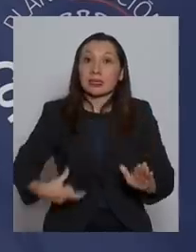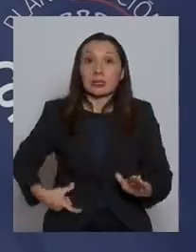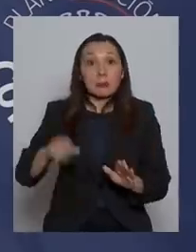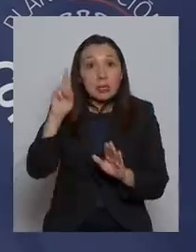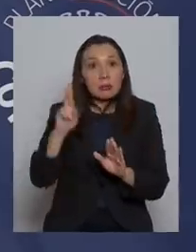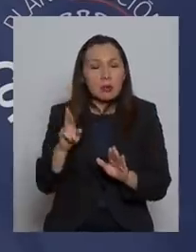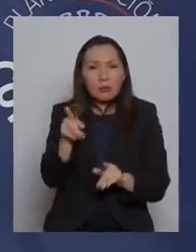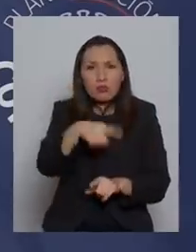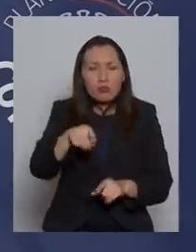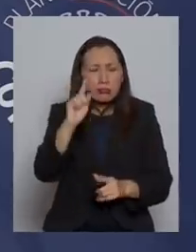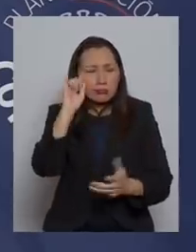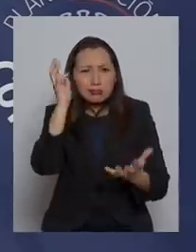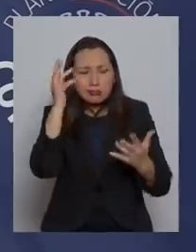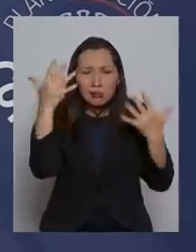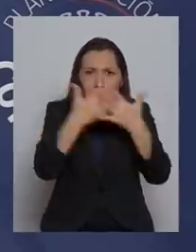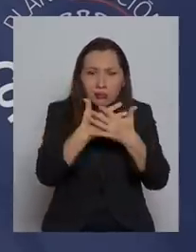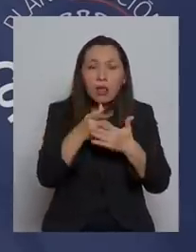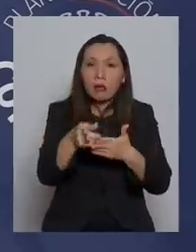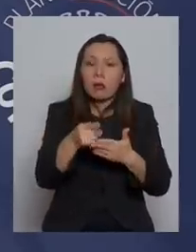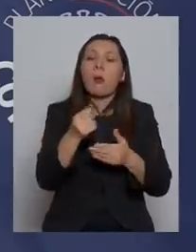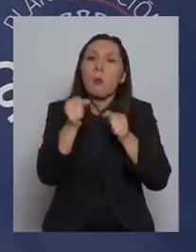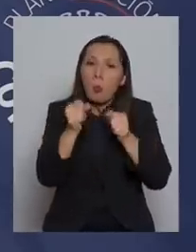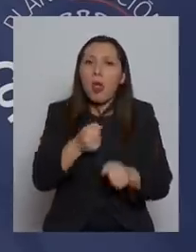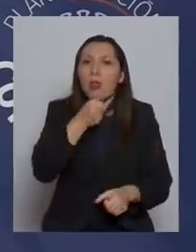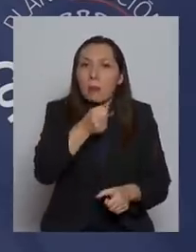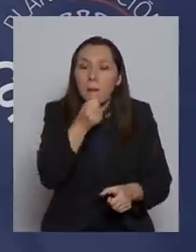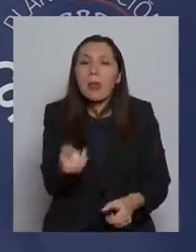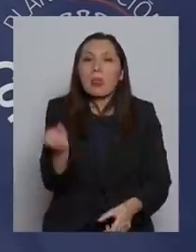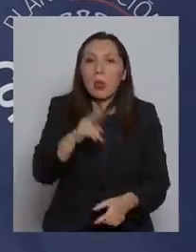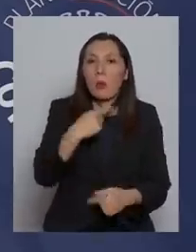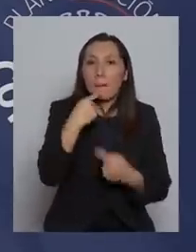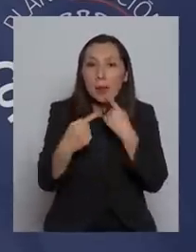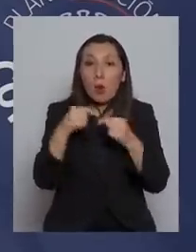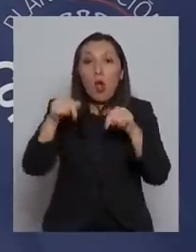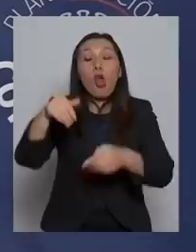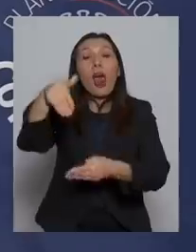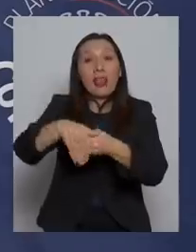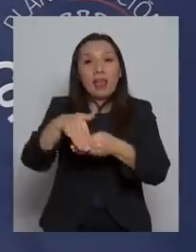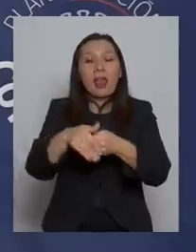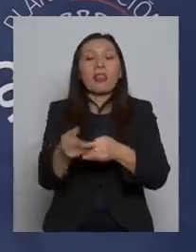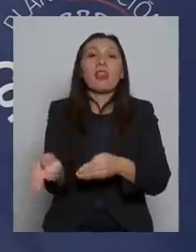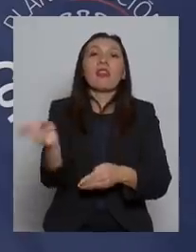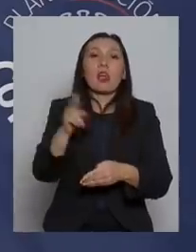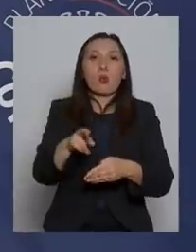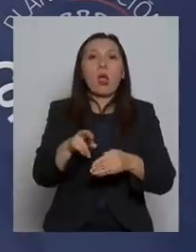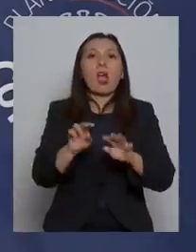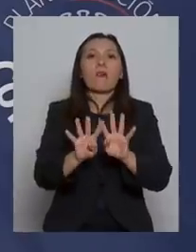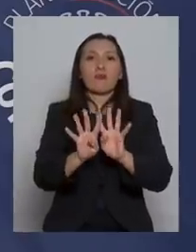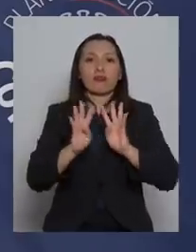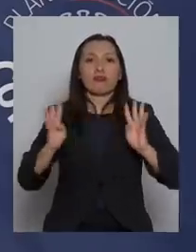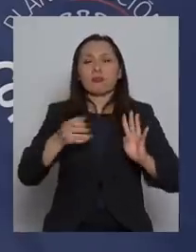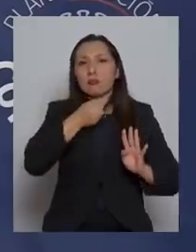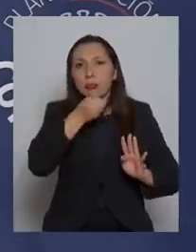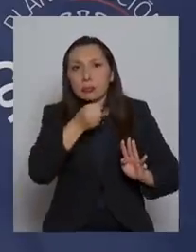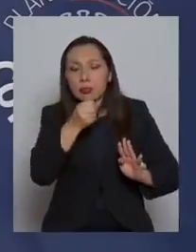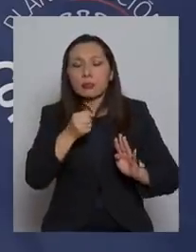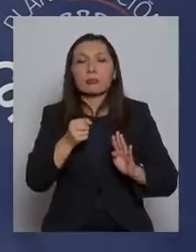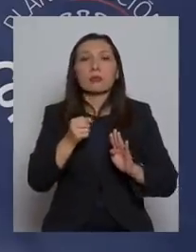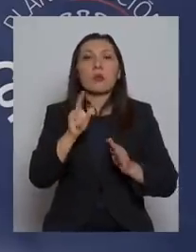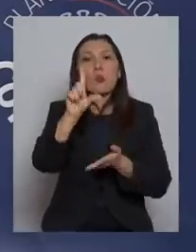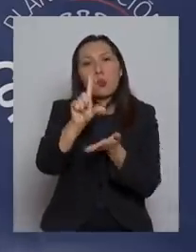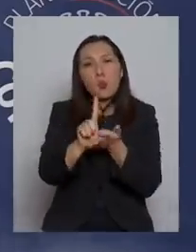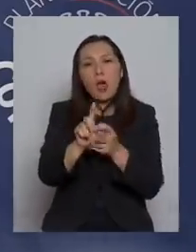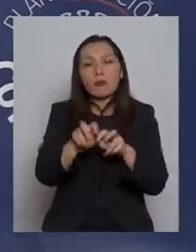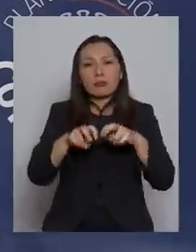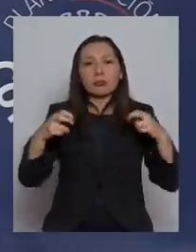no han quedado claras, la prensa por supuesto puede preguntarla. Y hoy día en la tarde va a haber una conferencia de prensa, un punto